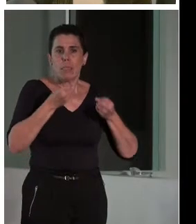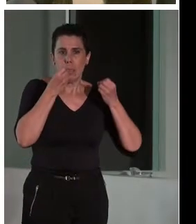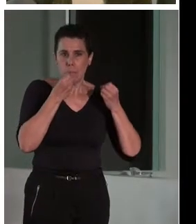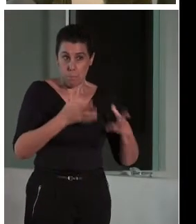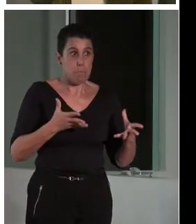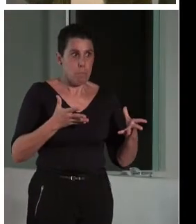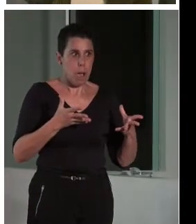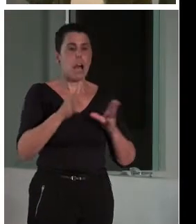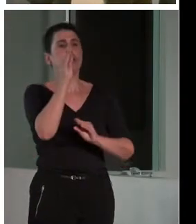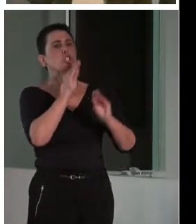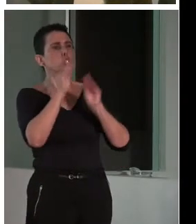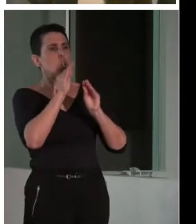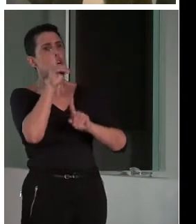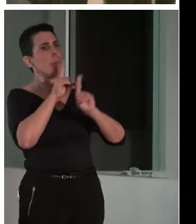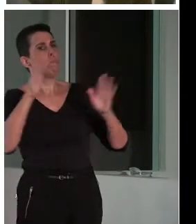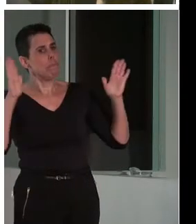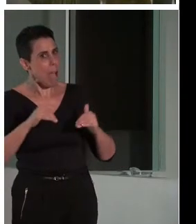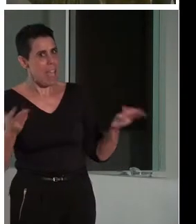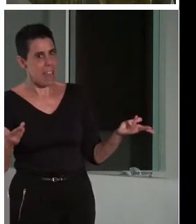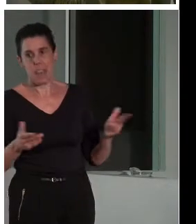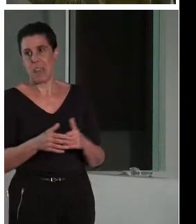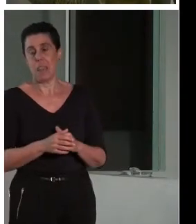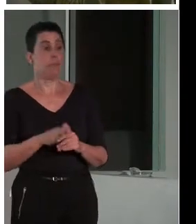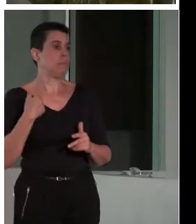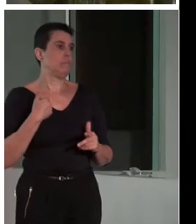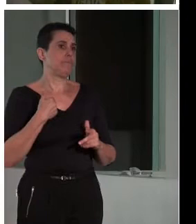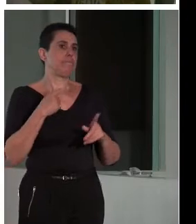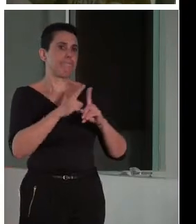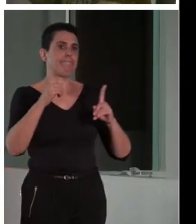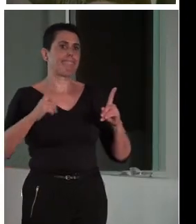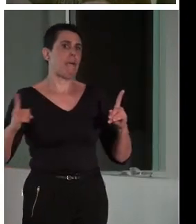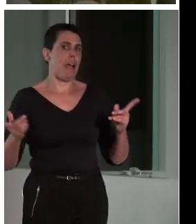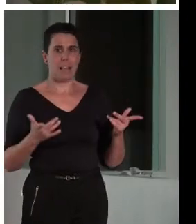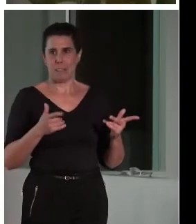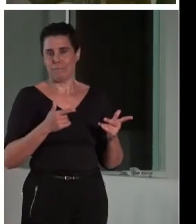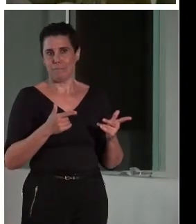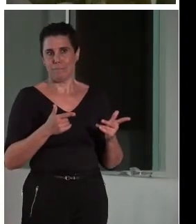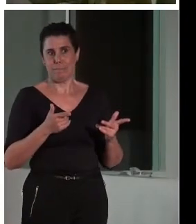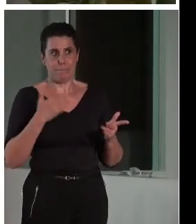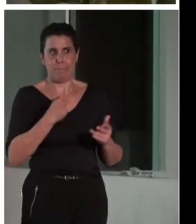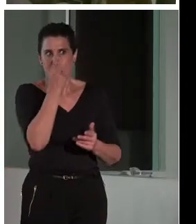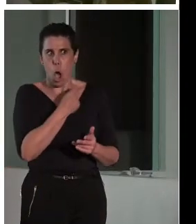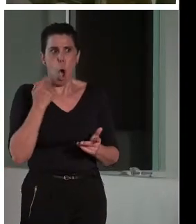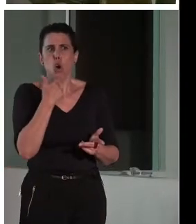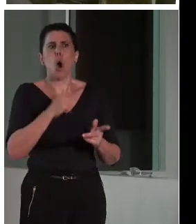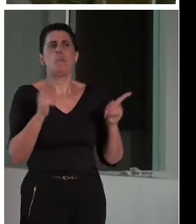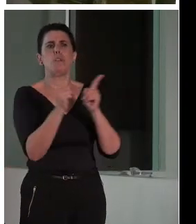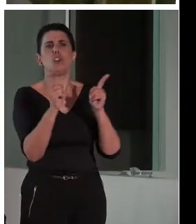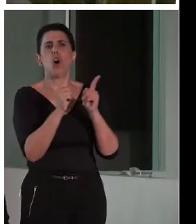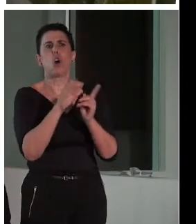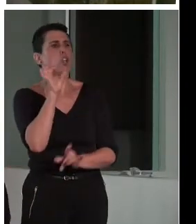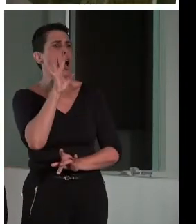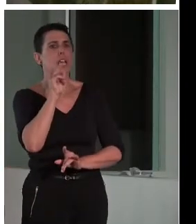todos vosotros bueno yo no me voy a entretener más porque lo prometido es deuda no era robar los 15 minutos